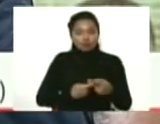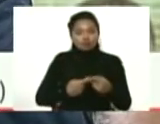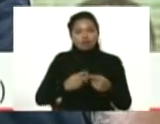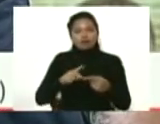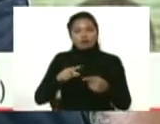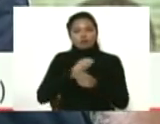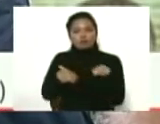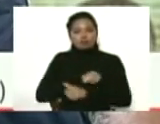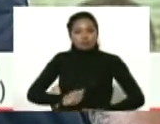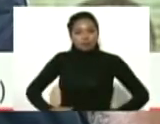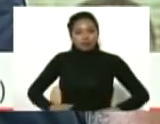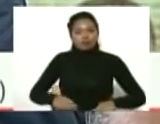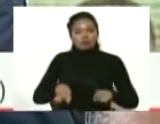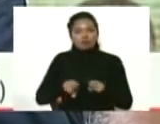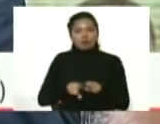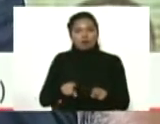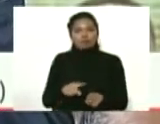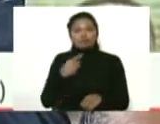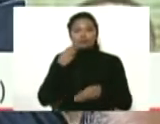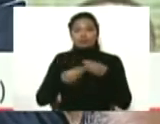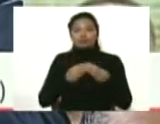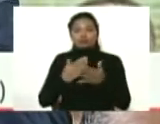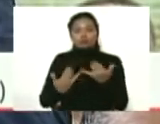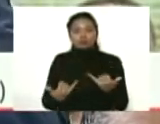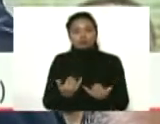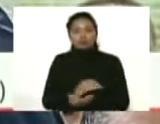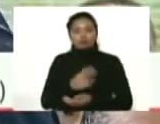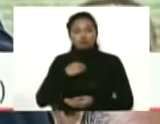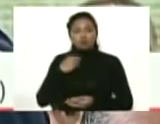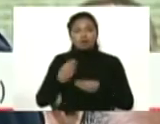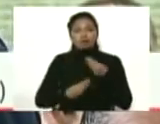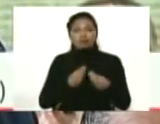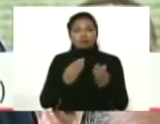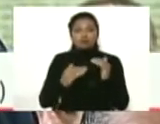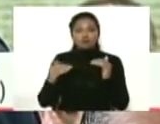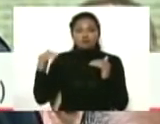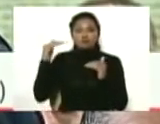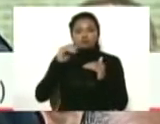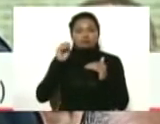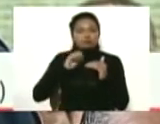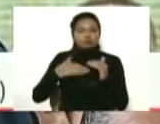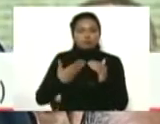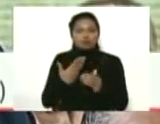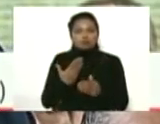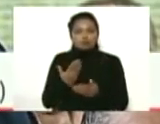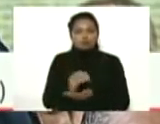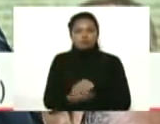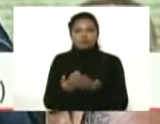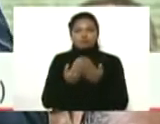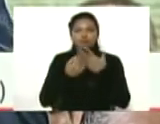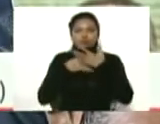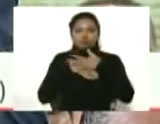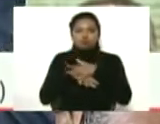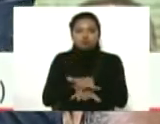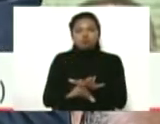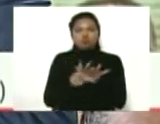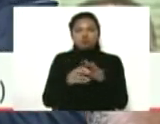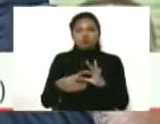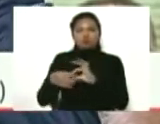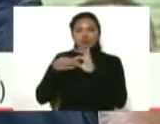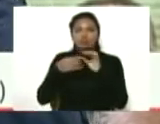Nacional Bolivariana. ¿Qué es lo que está haciendo? Ahorita lo que estamos haciendo es un nivel superior de esa compenetración, de esa